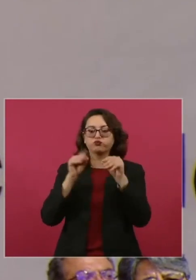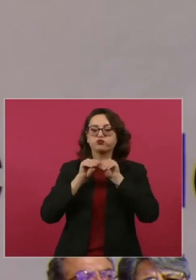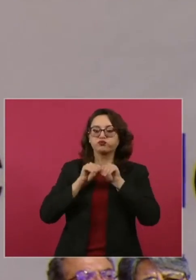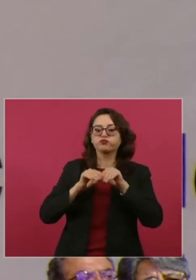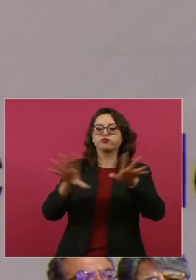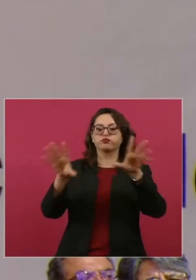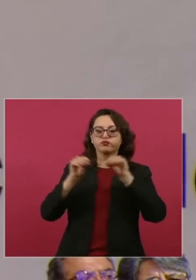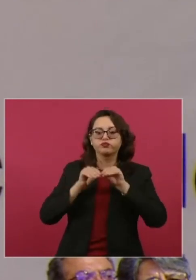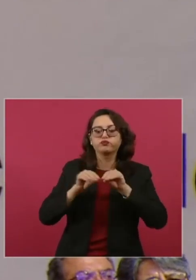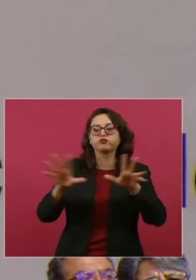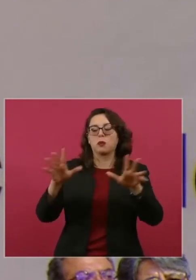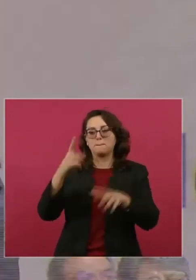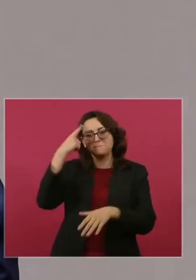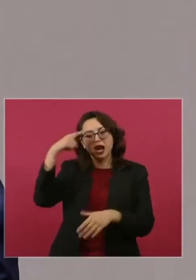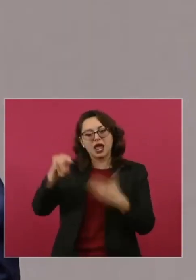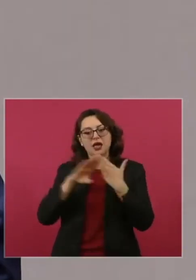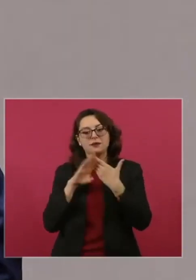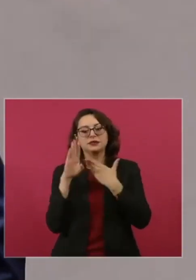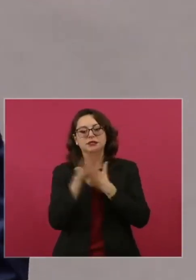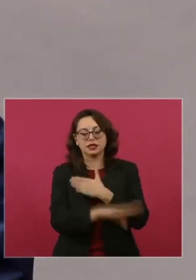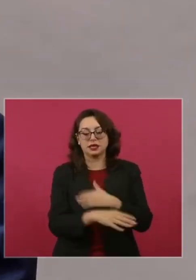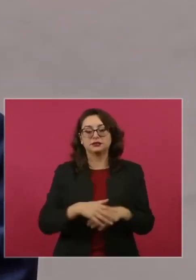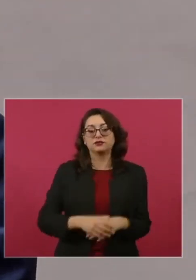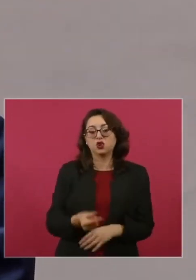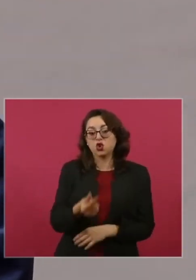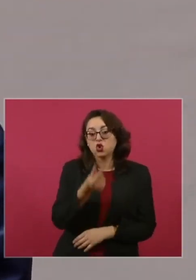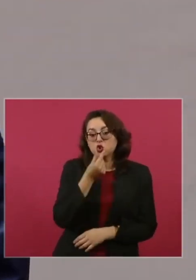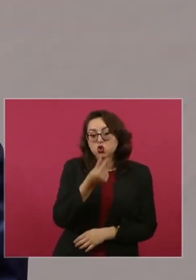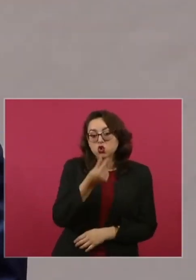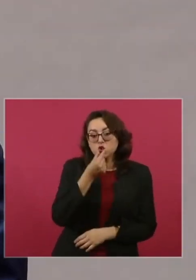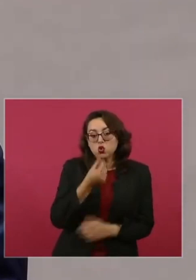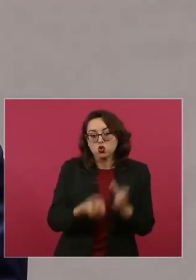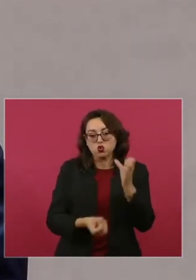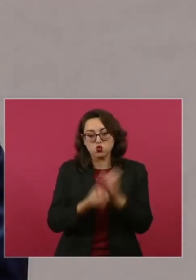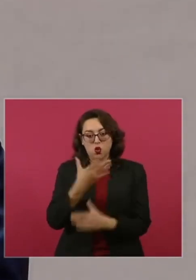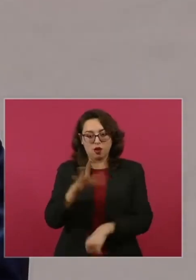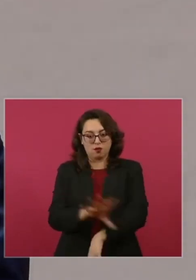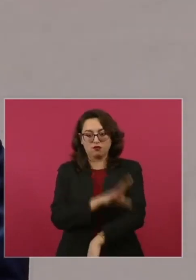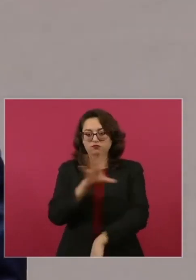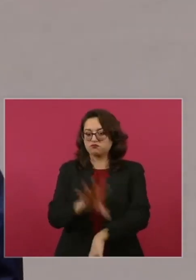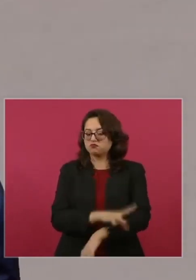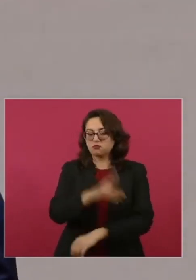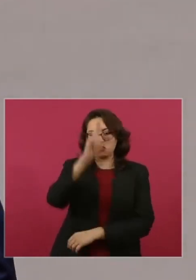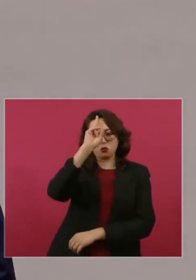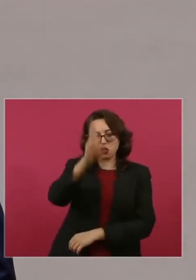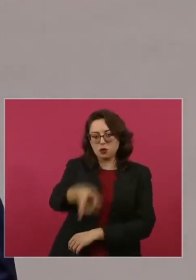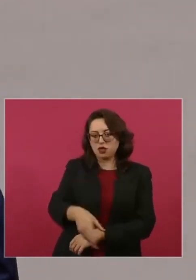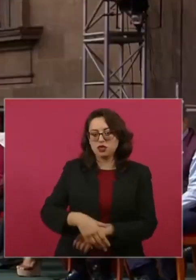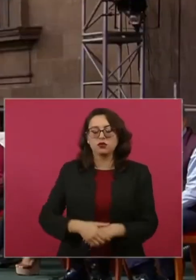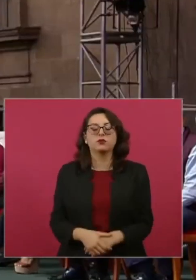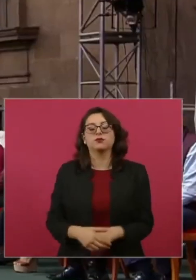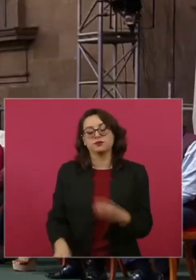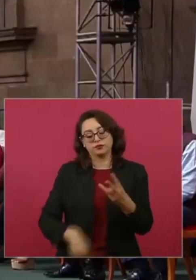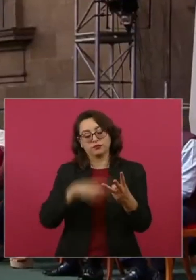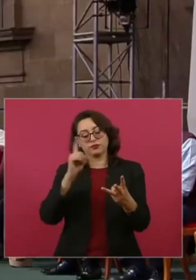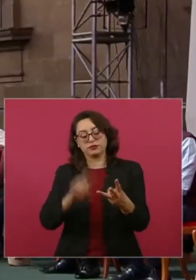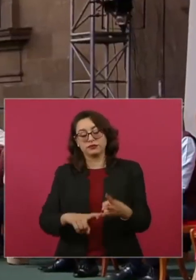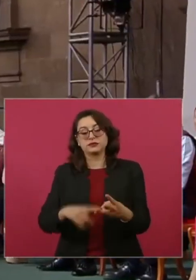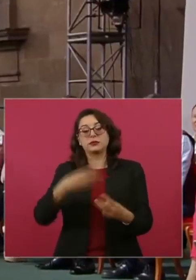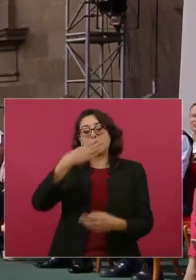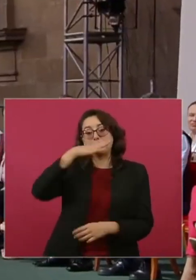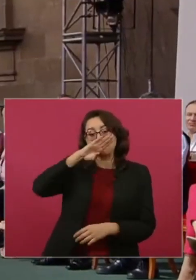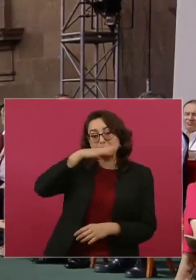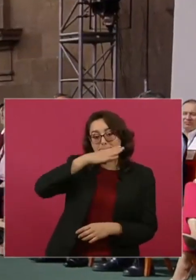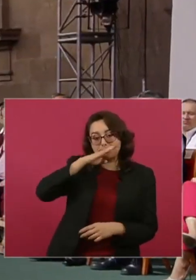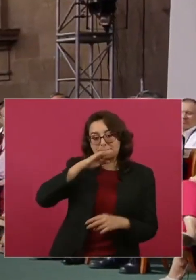vapeadores. We haven't allowed no the selling of vapors. La importación de maíz transgénico. We haven't allowed ni la